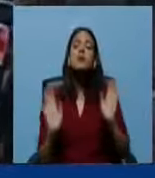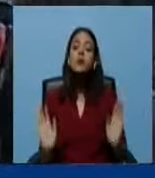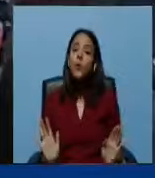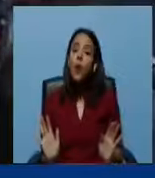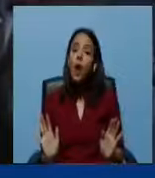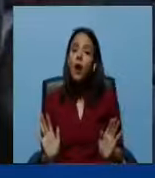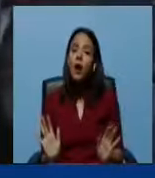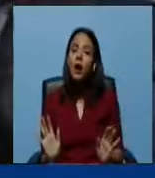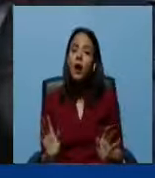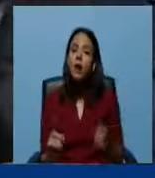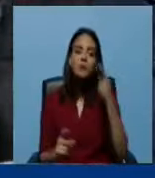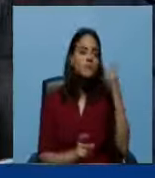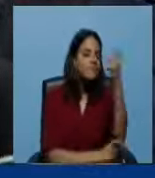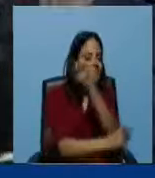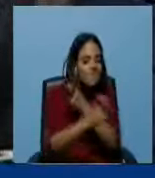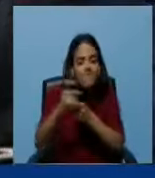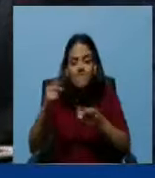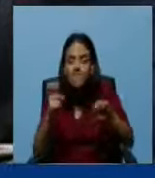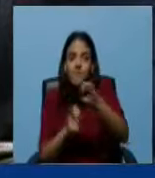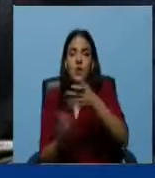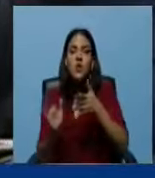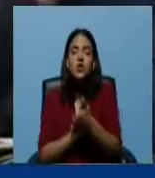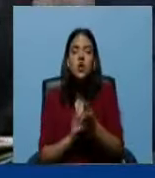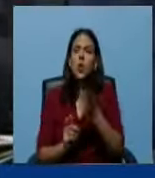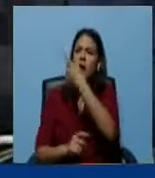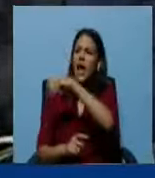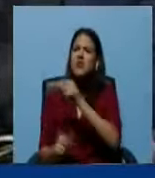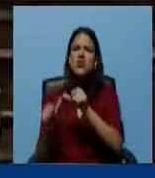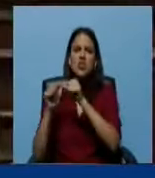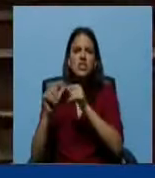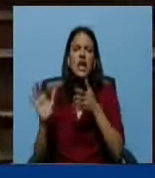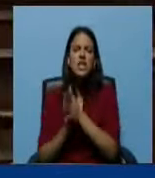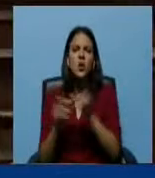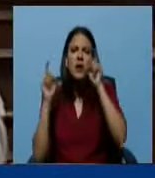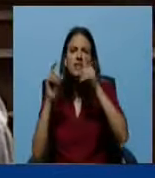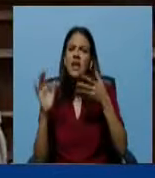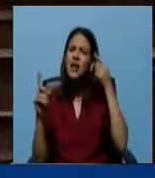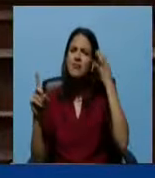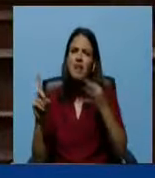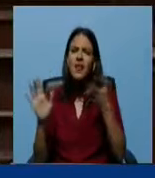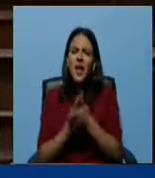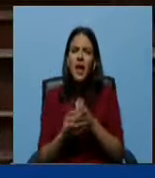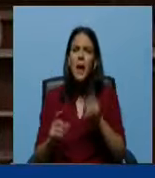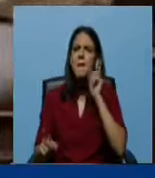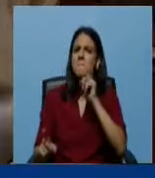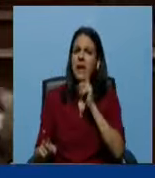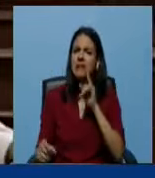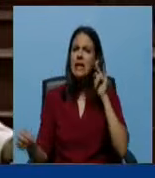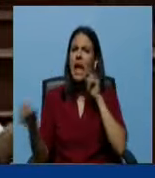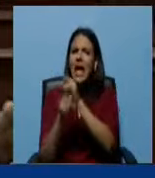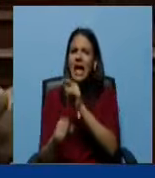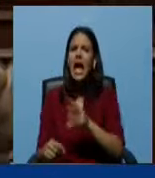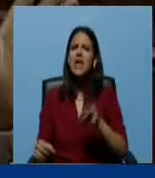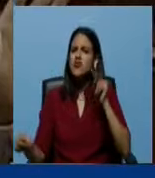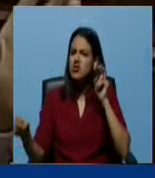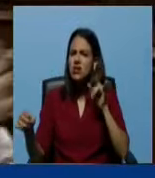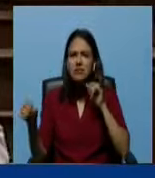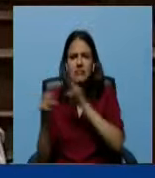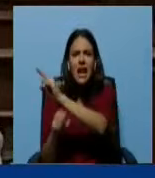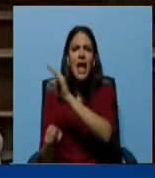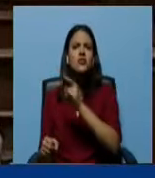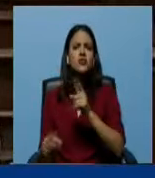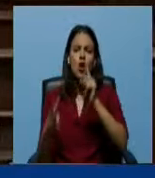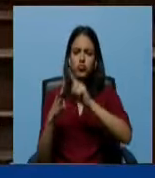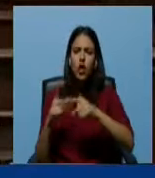La acechanza de los antivalores, de la mentira, del engaño para la traición, eso está ahí todos los